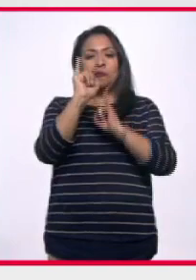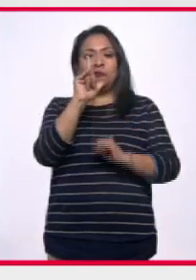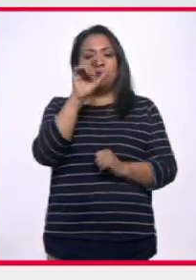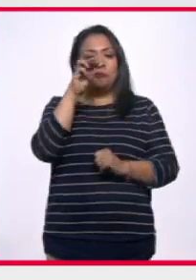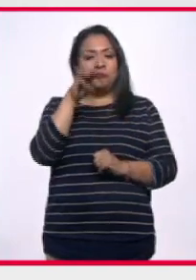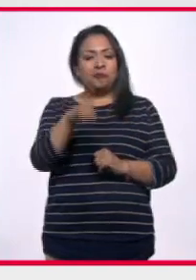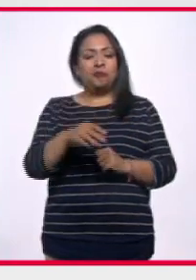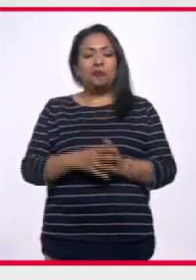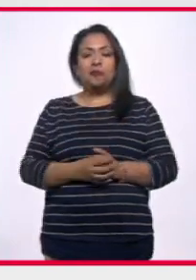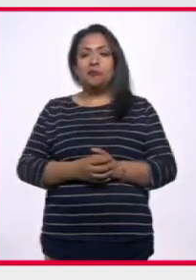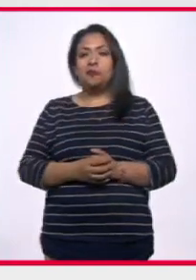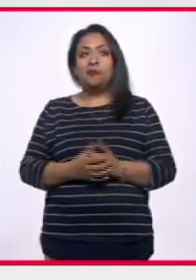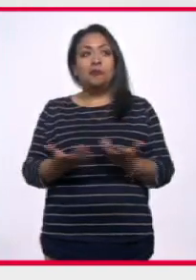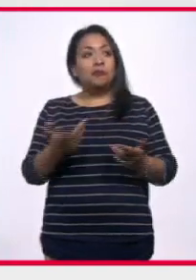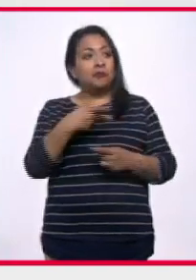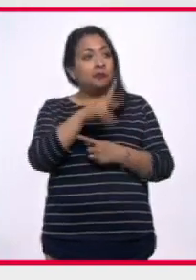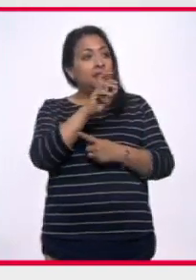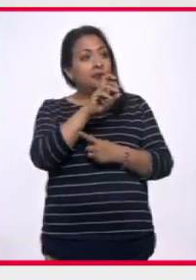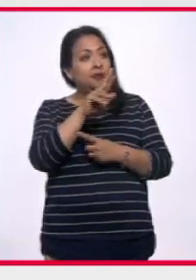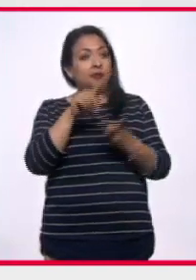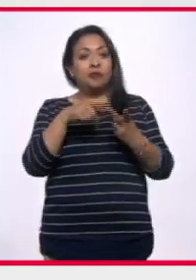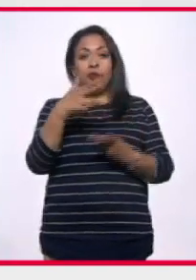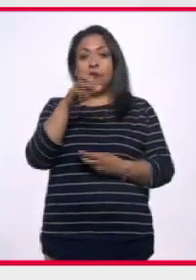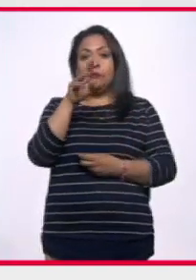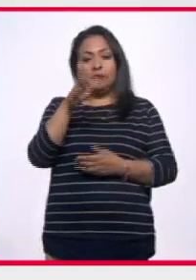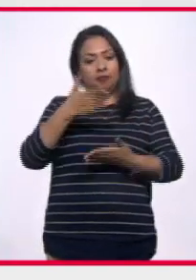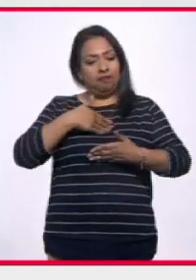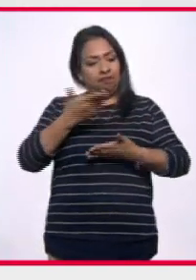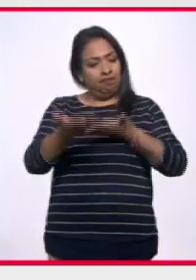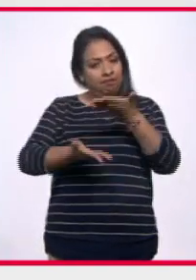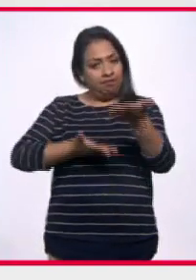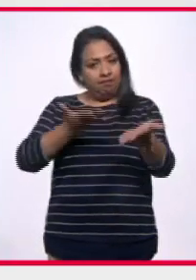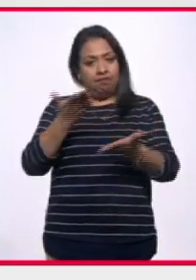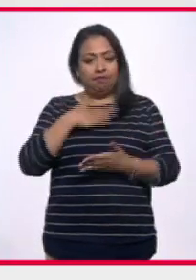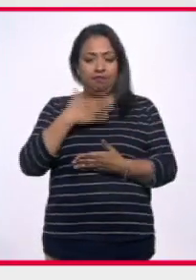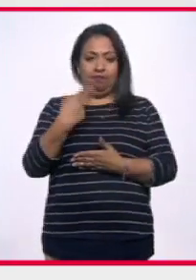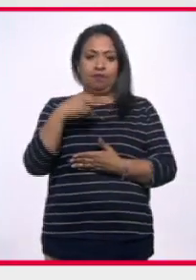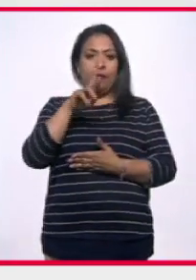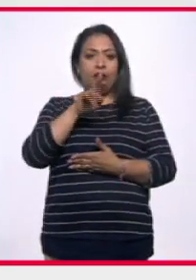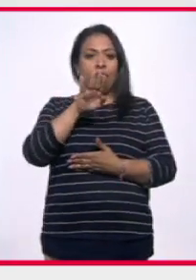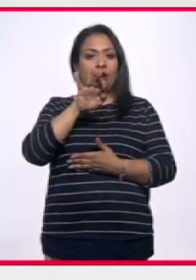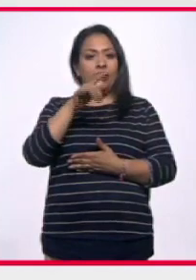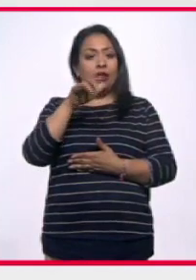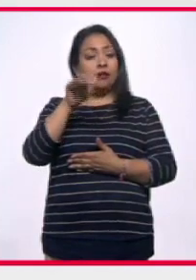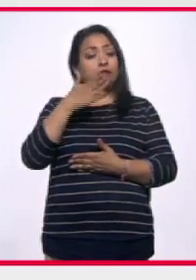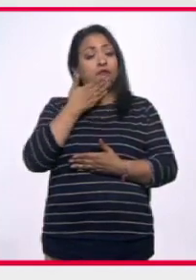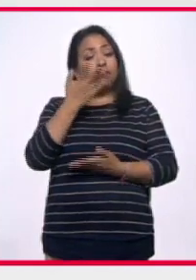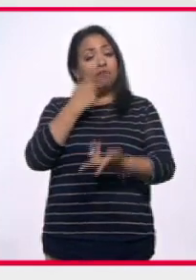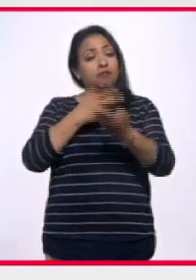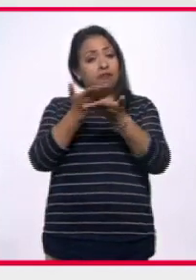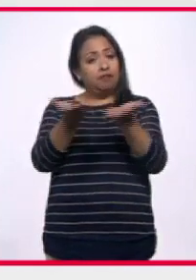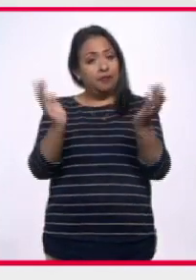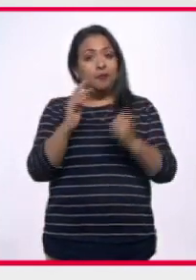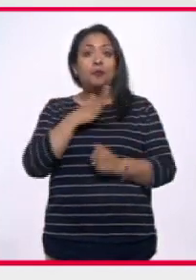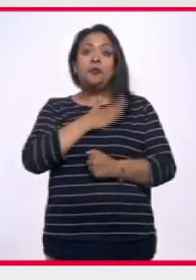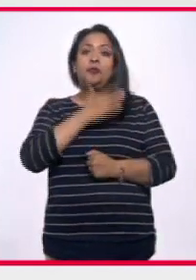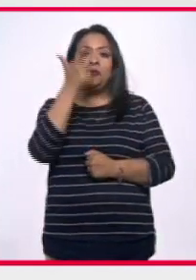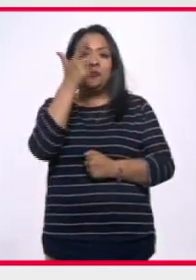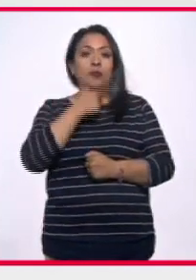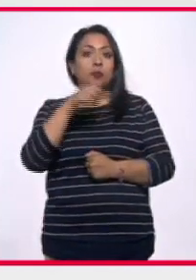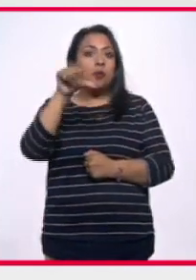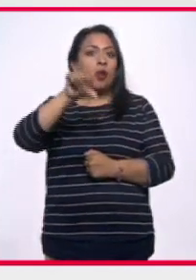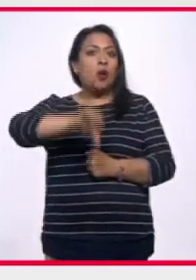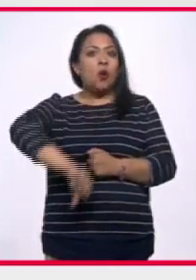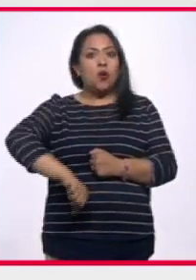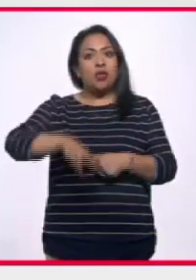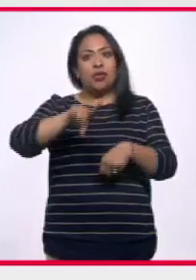traducción de lenguas de señas mexicana karen libera buenas en rodríguez y su servidor rafael garcía villegas les damos la más cordial bienvenida muy buenas noches